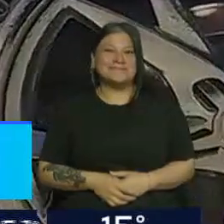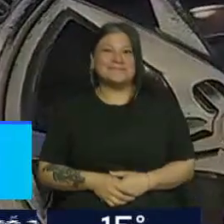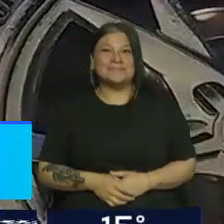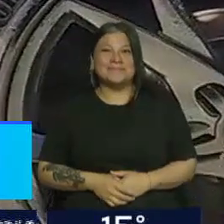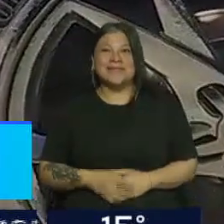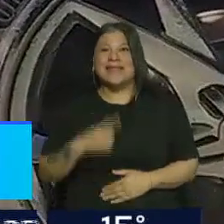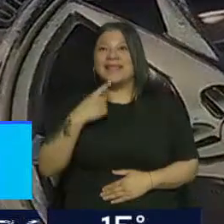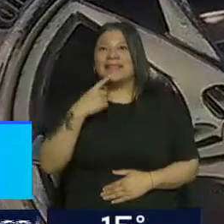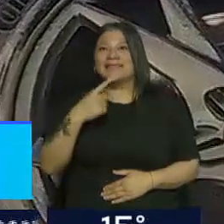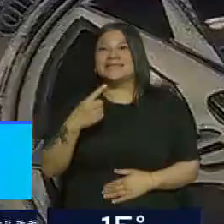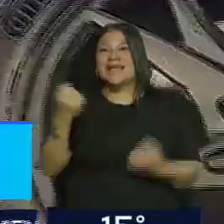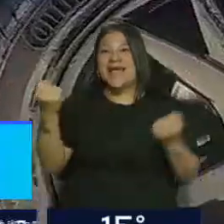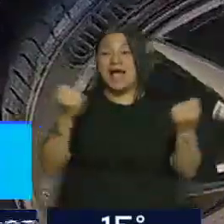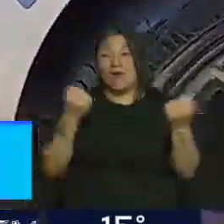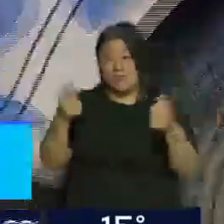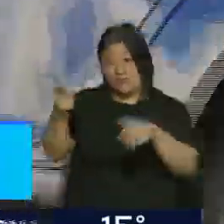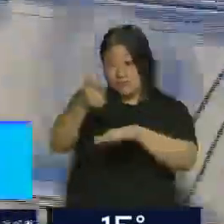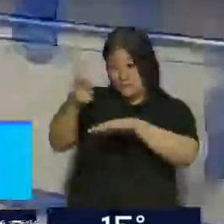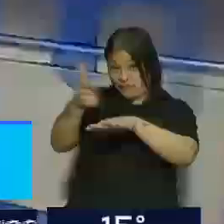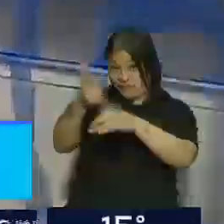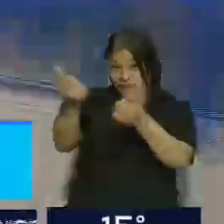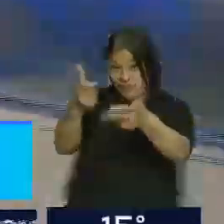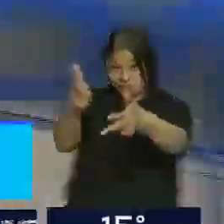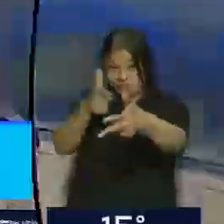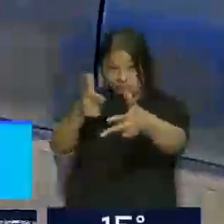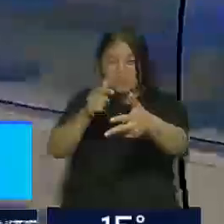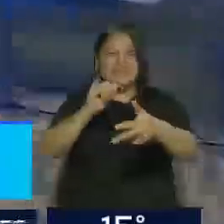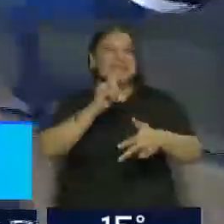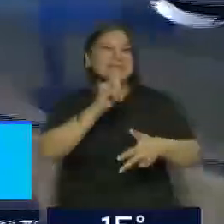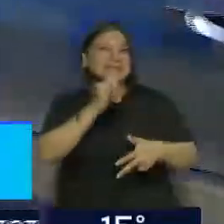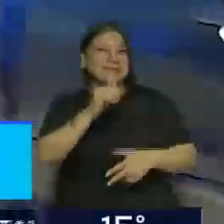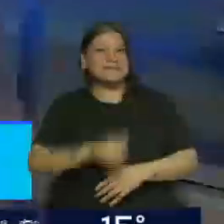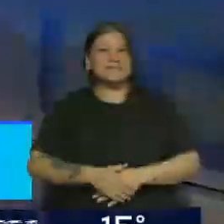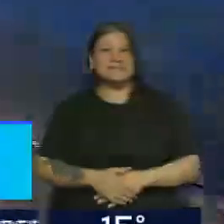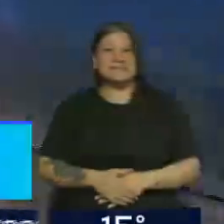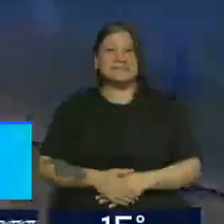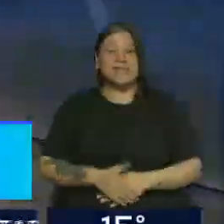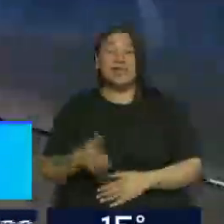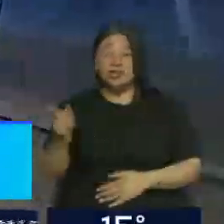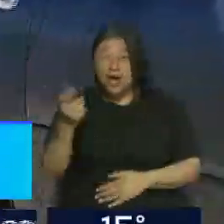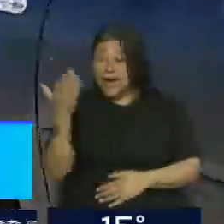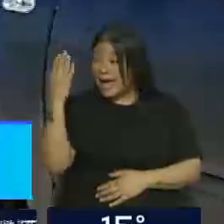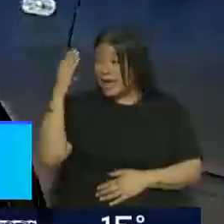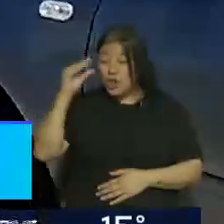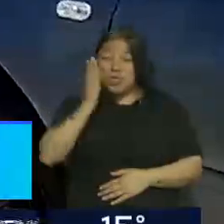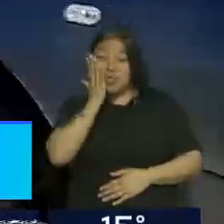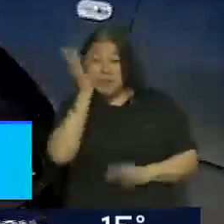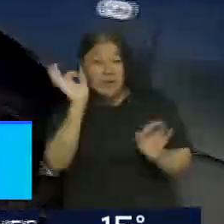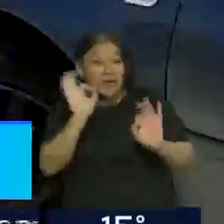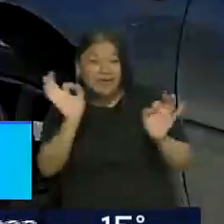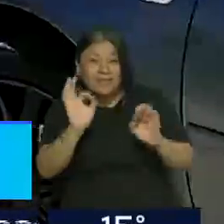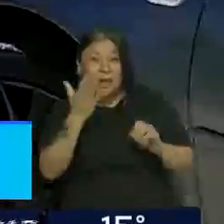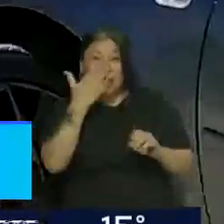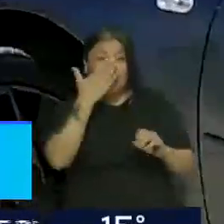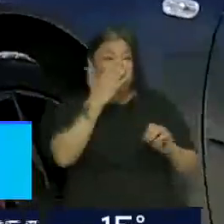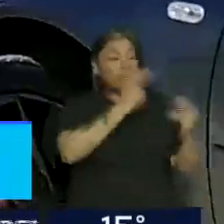Dice que le firmemos el auto, ahí está, lo estamos viendo, sí, lo estamos, señor, viendo, sí. Los muchachos. Están todos, Dani, todos trasnochados, ¿eh? Han viajado. Y